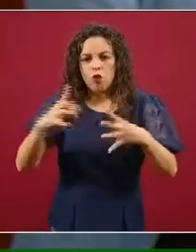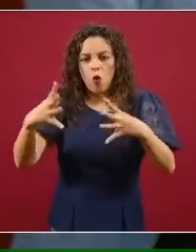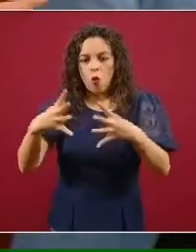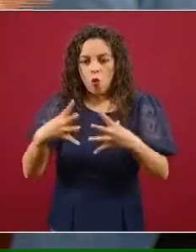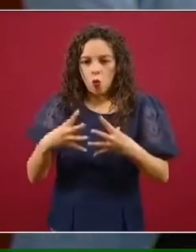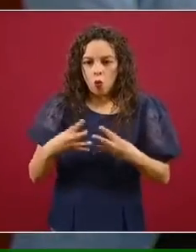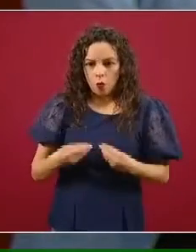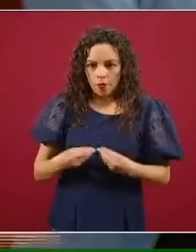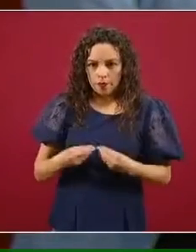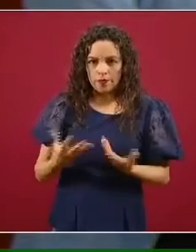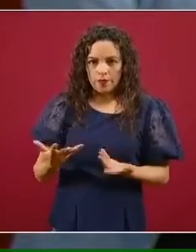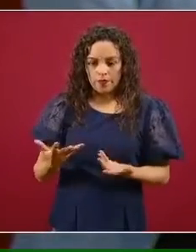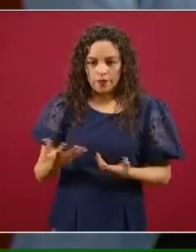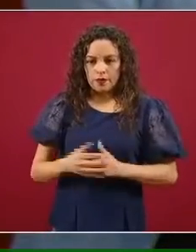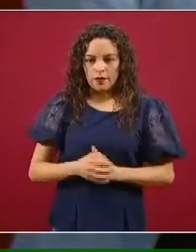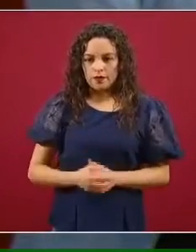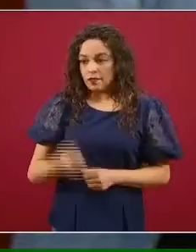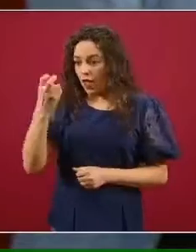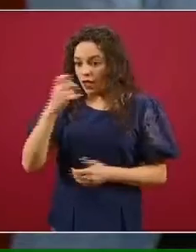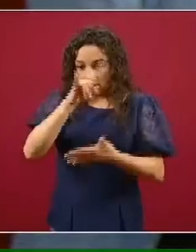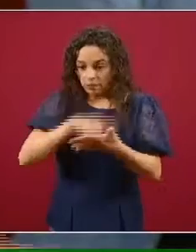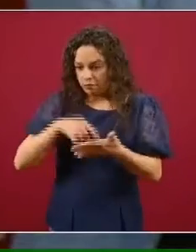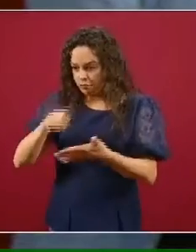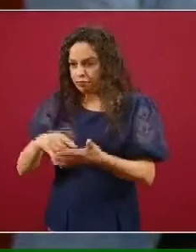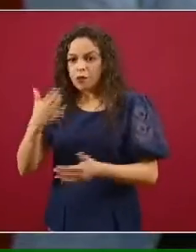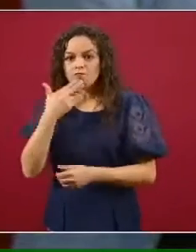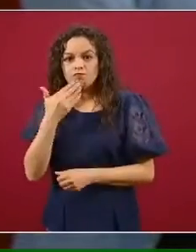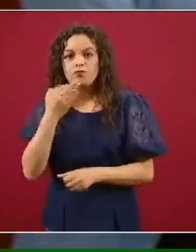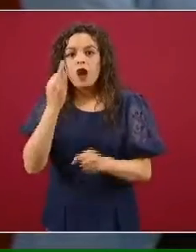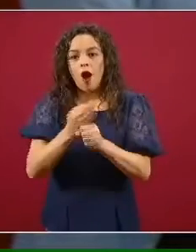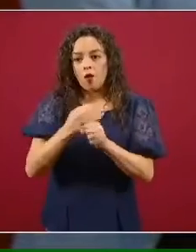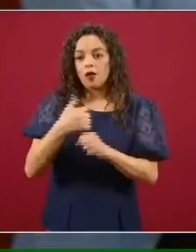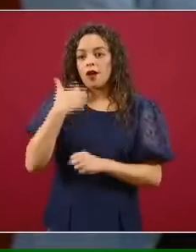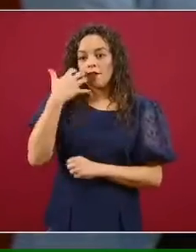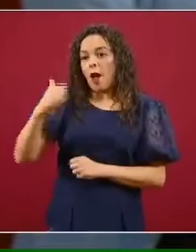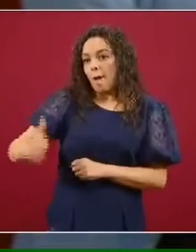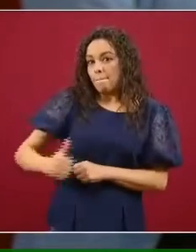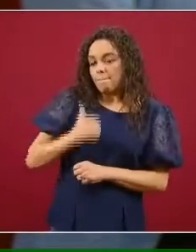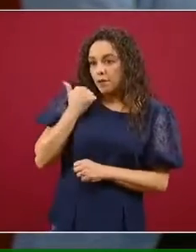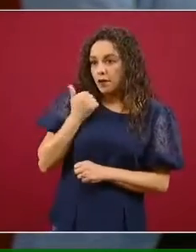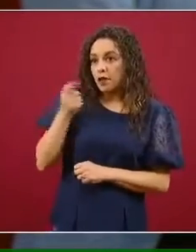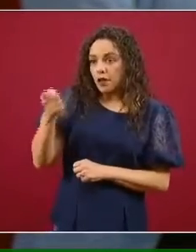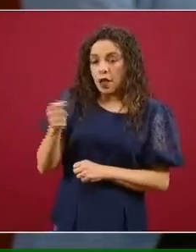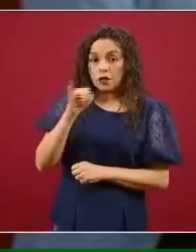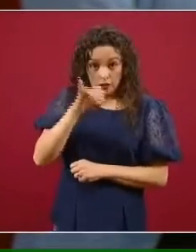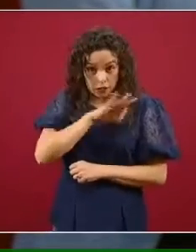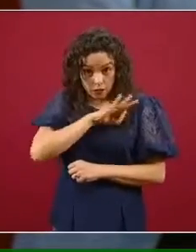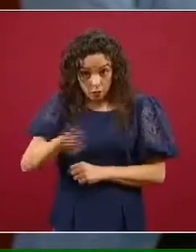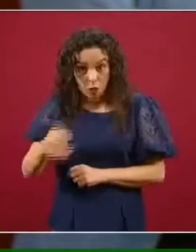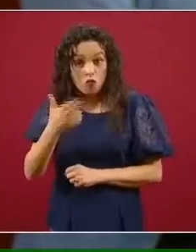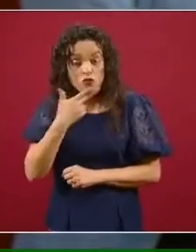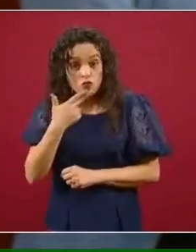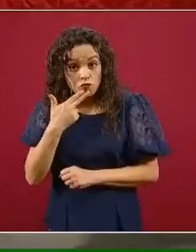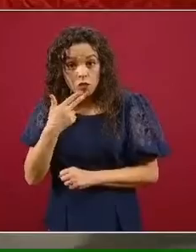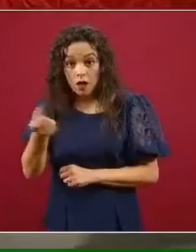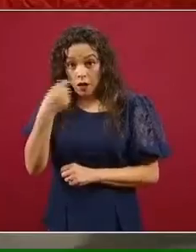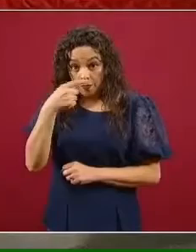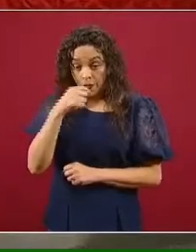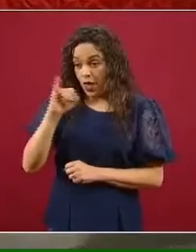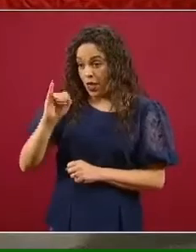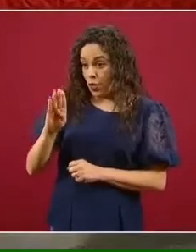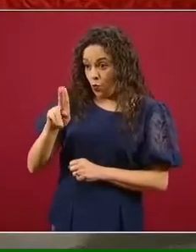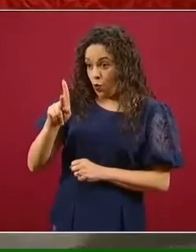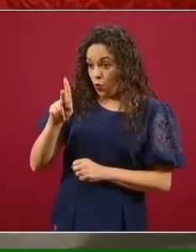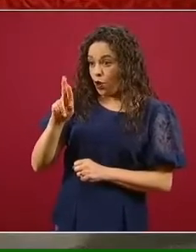que no estaba en ninguna lista, quería saber si ese tiene algún sentido usarlo o es mejor descartarlo. Gracias.